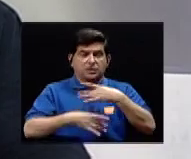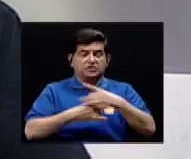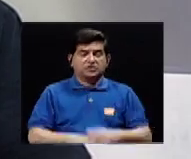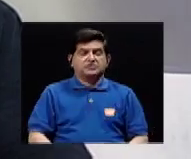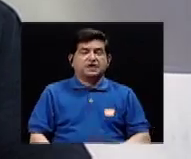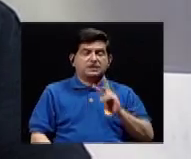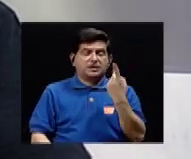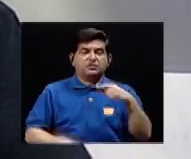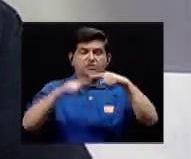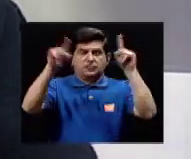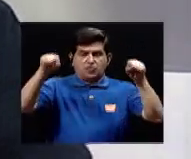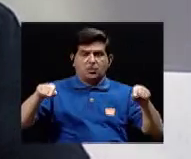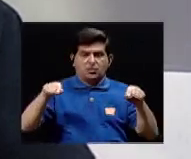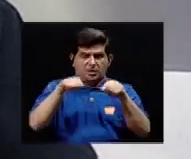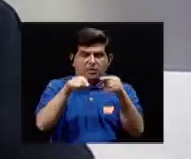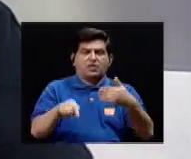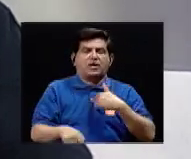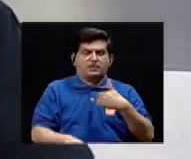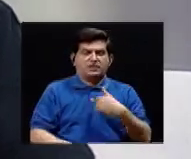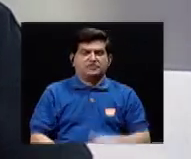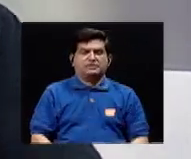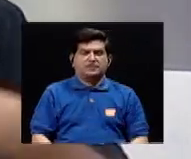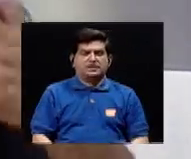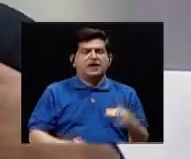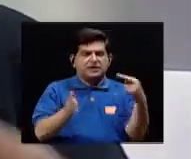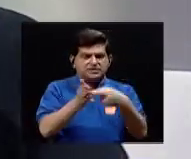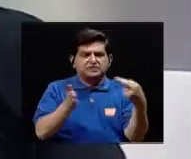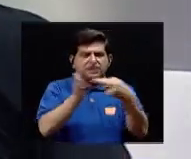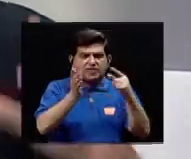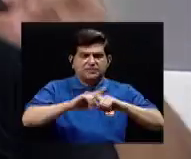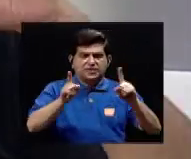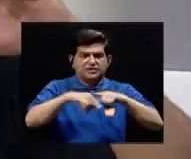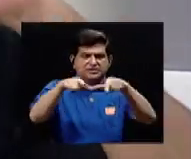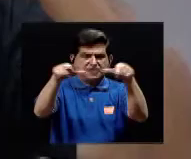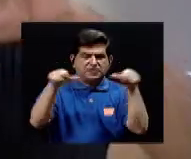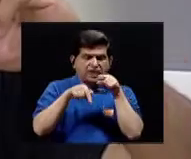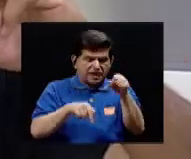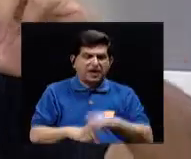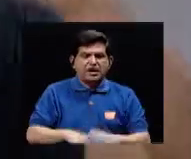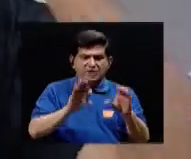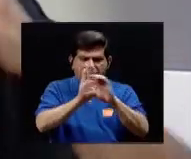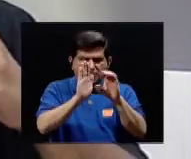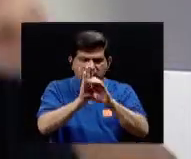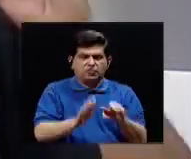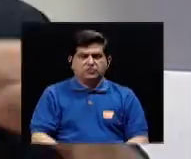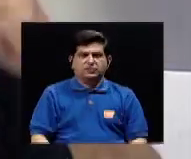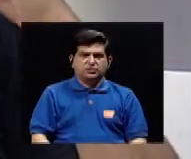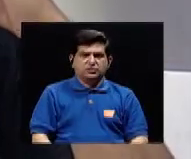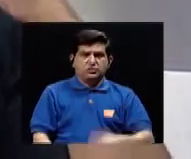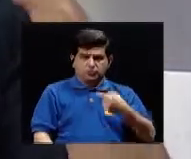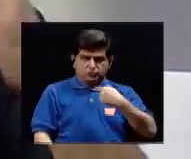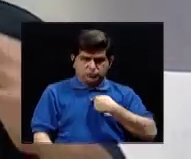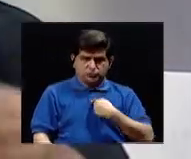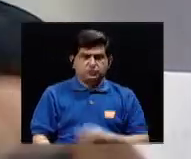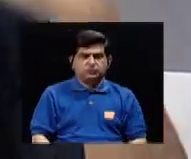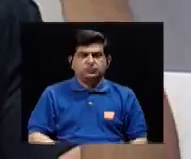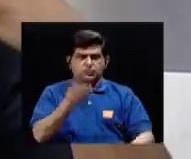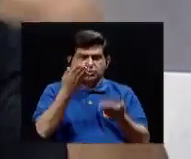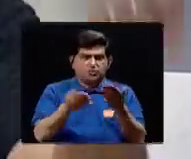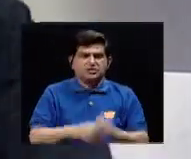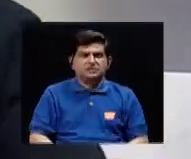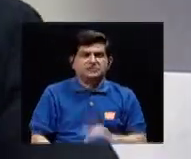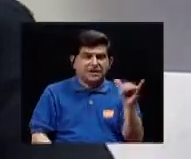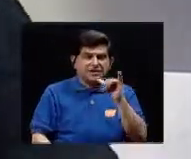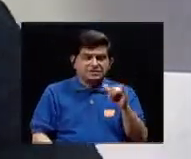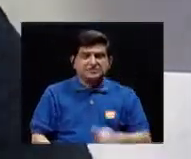interesante este doble encuadre que hay, por ejemplo, muchos se repite en varios lugares en que ella está tomando una foto y yo estoy tomando la toma de la